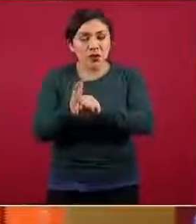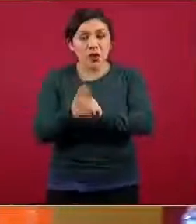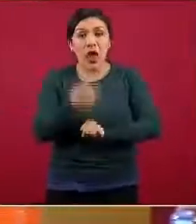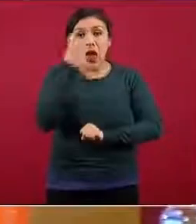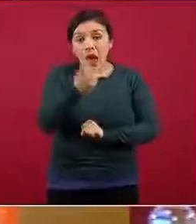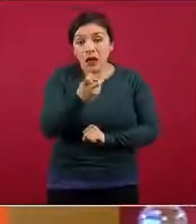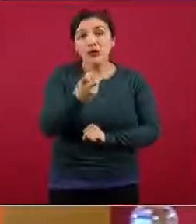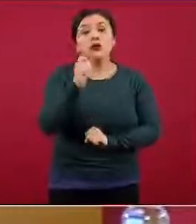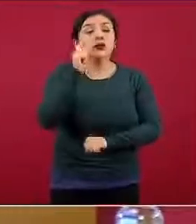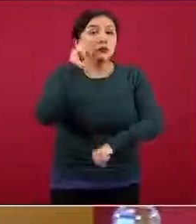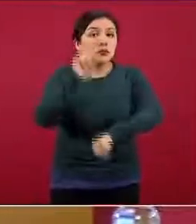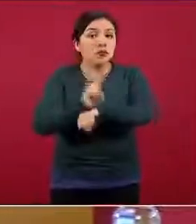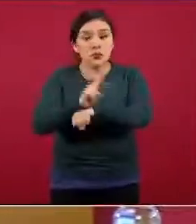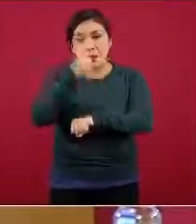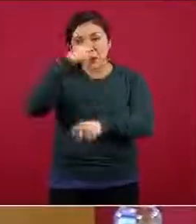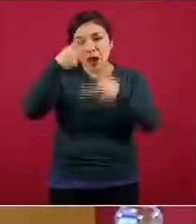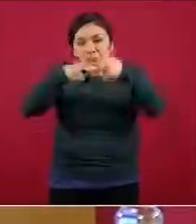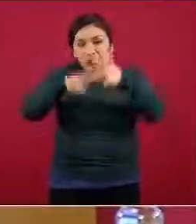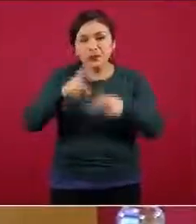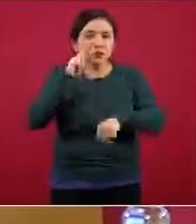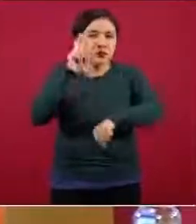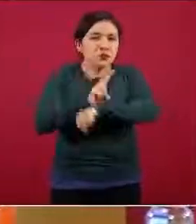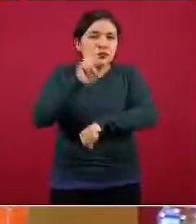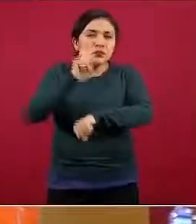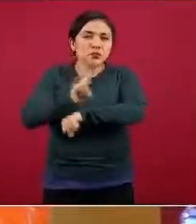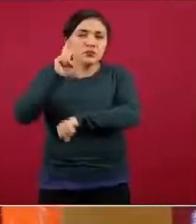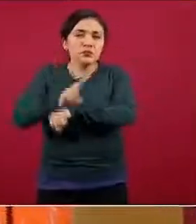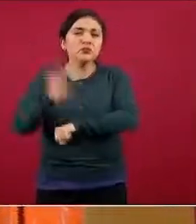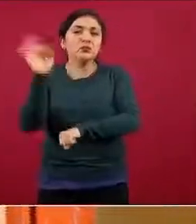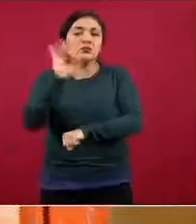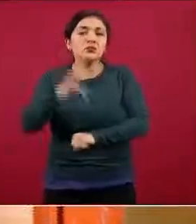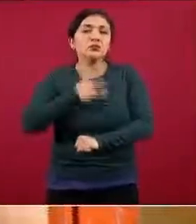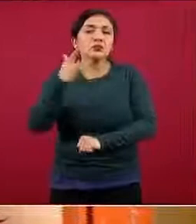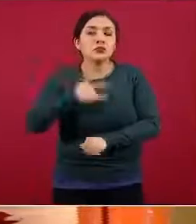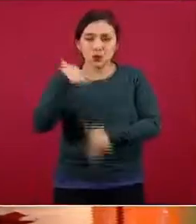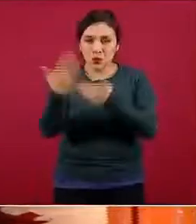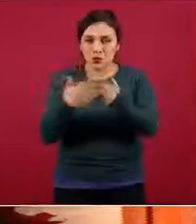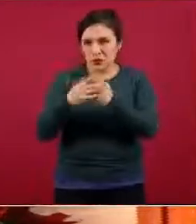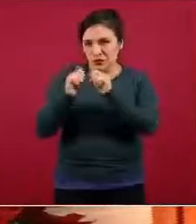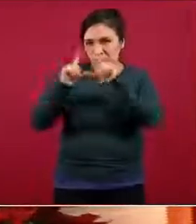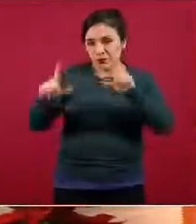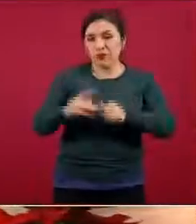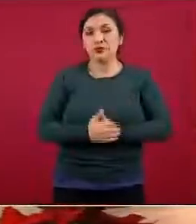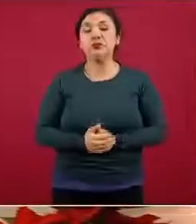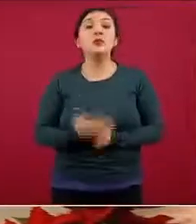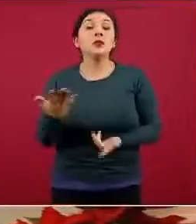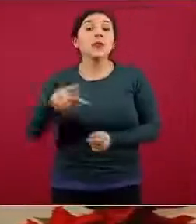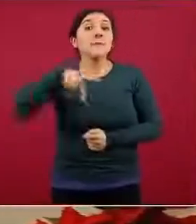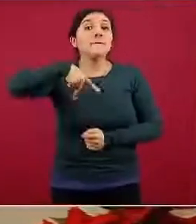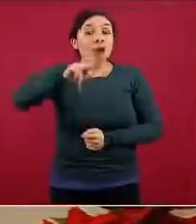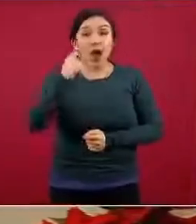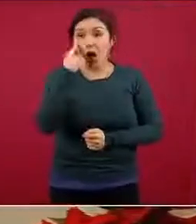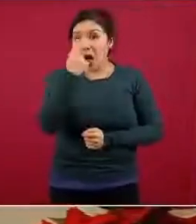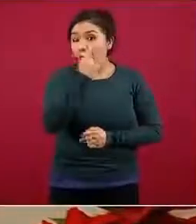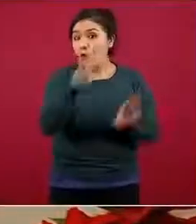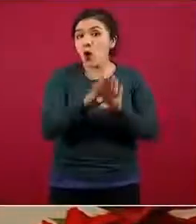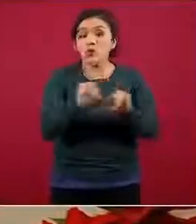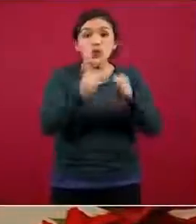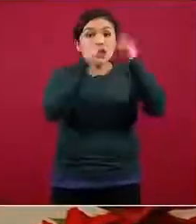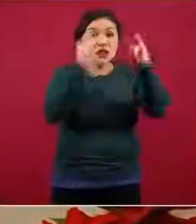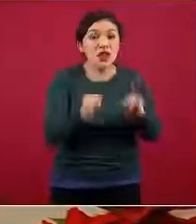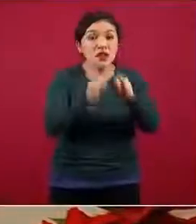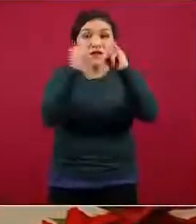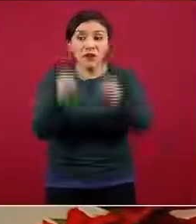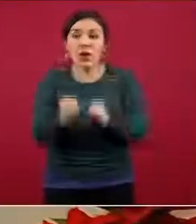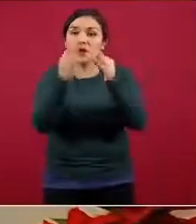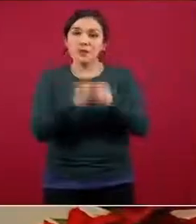se toma en cuenta para las estadísticas y las vigilancias en los casos estimados que veremos en la siguiente. Pero desde el punto de vista individual, es